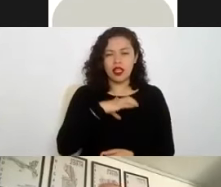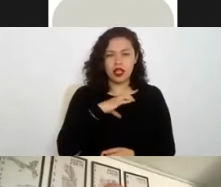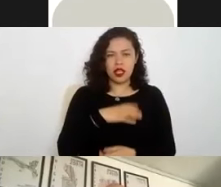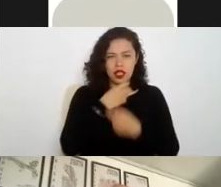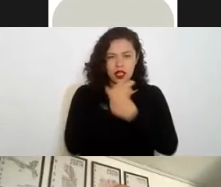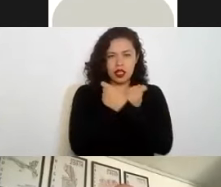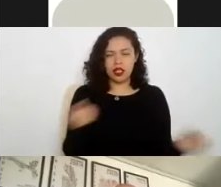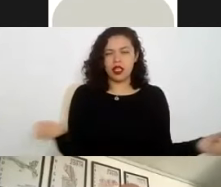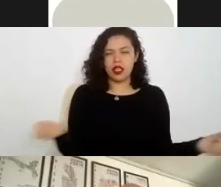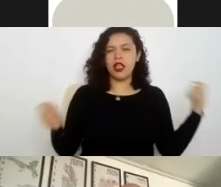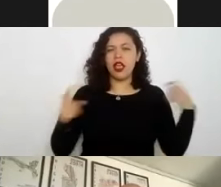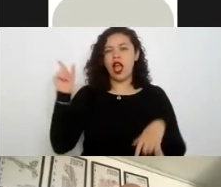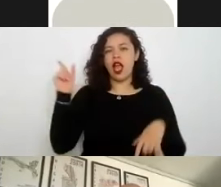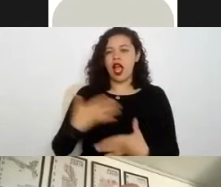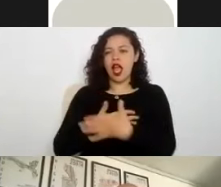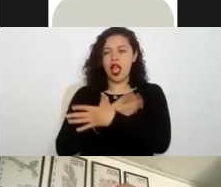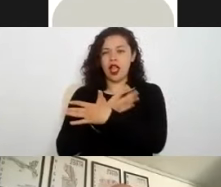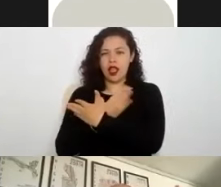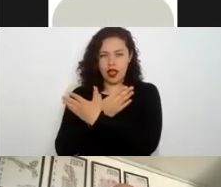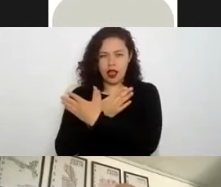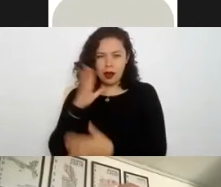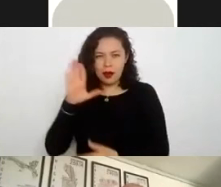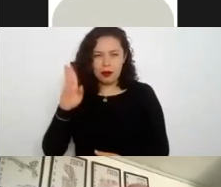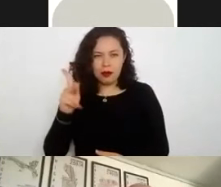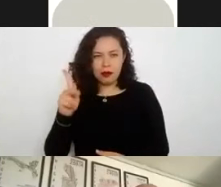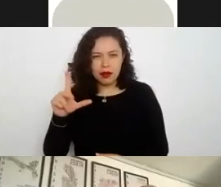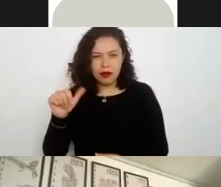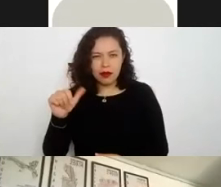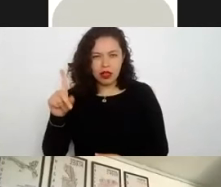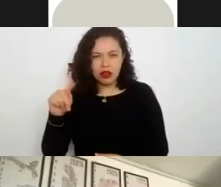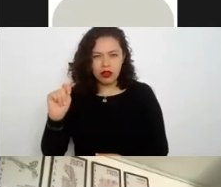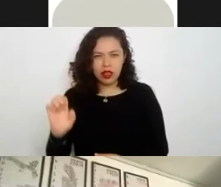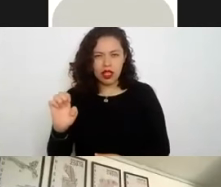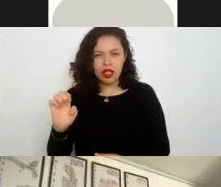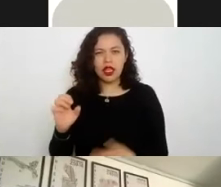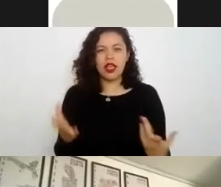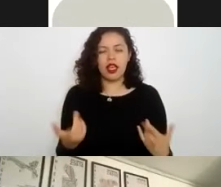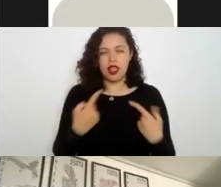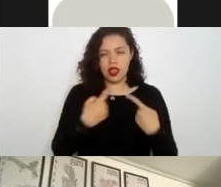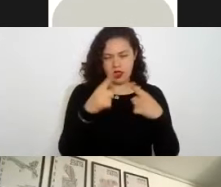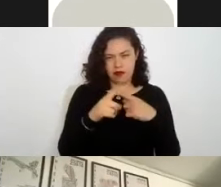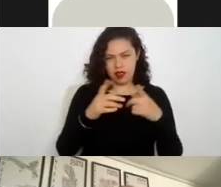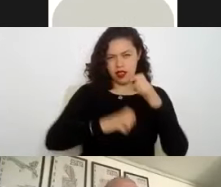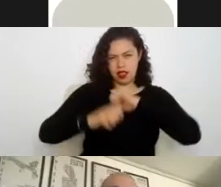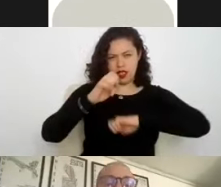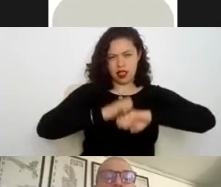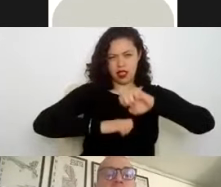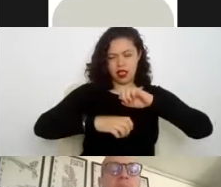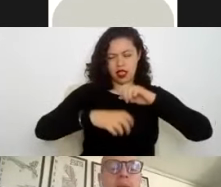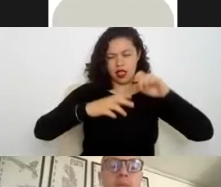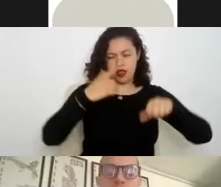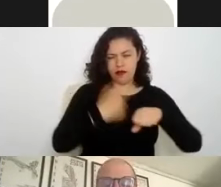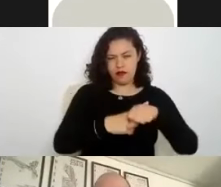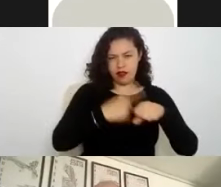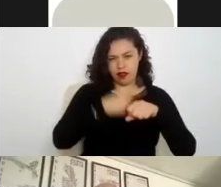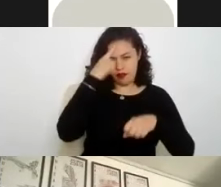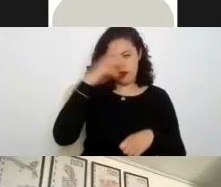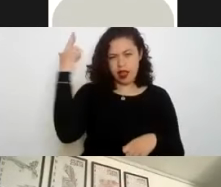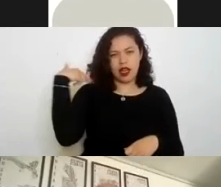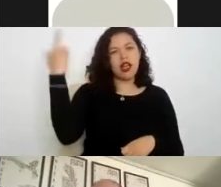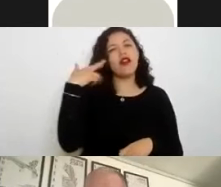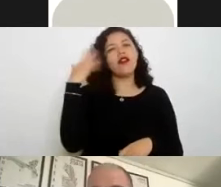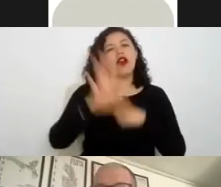Papalote, hemos llevado a niños con diferentes enfermedades a igual a Reino Animal. Una de las actividades que a mí más me ha